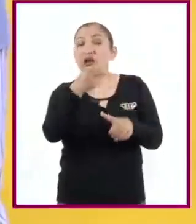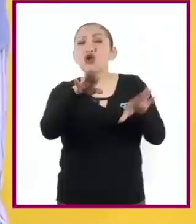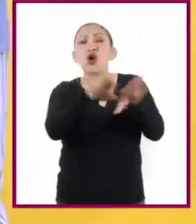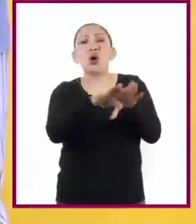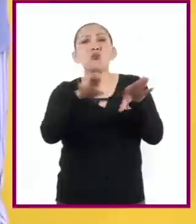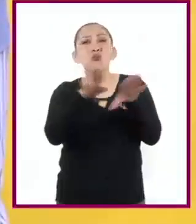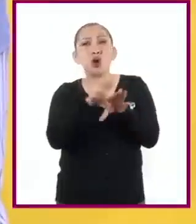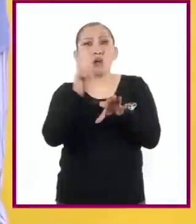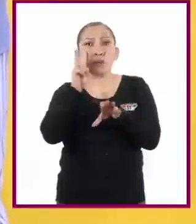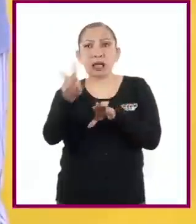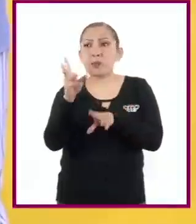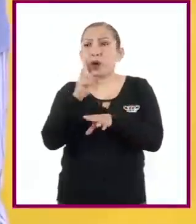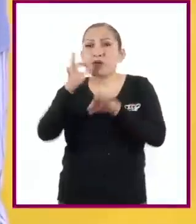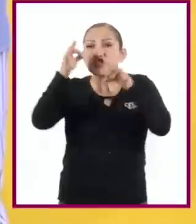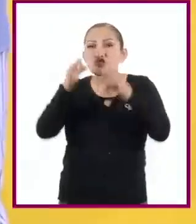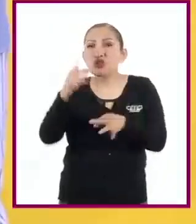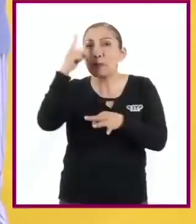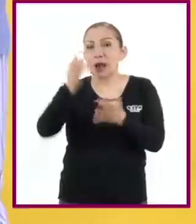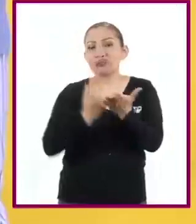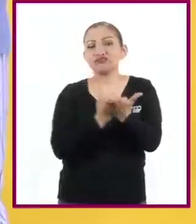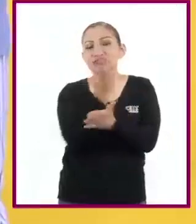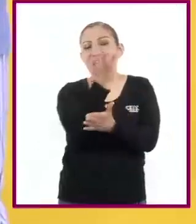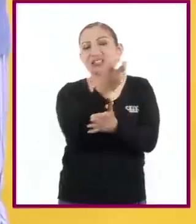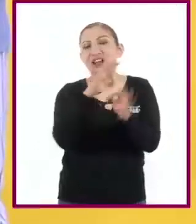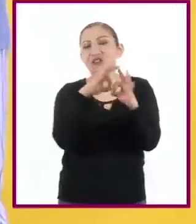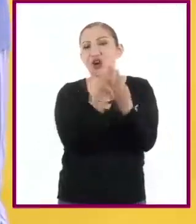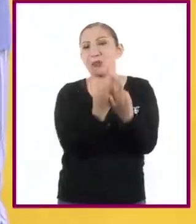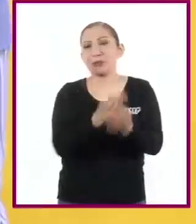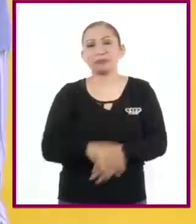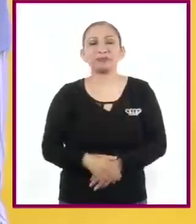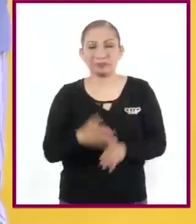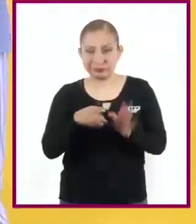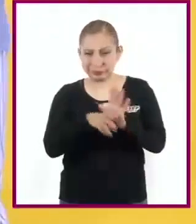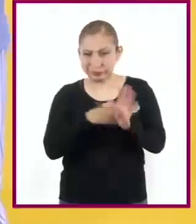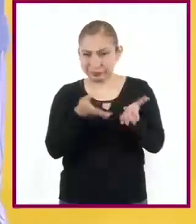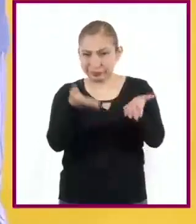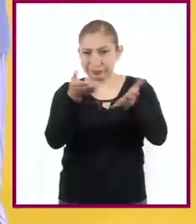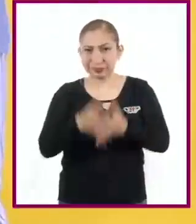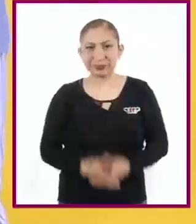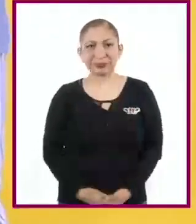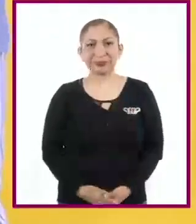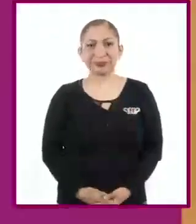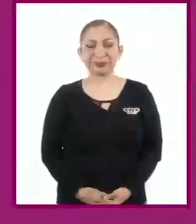cómo obtuvo las evidencias para definir esta estructura. ¡Corre video!